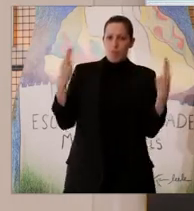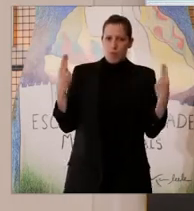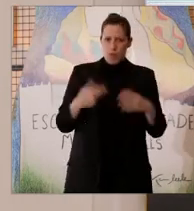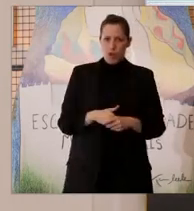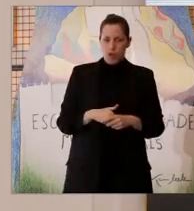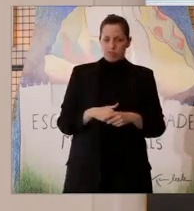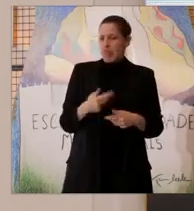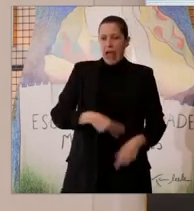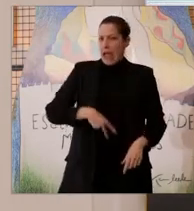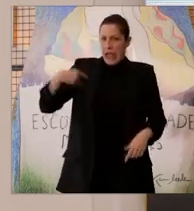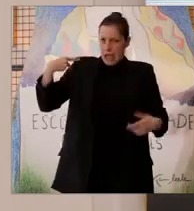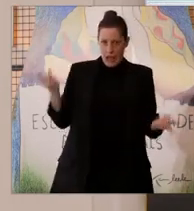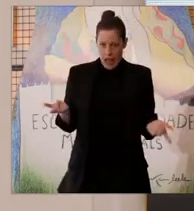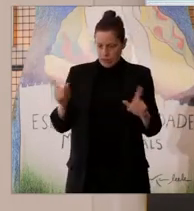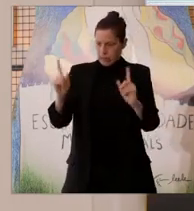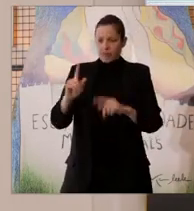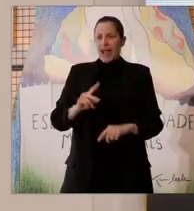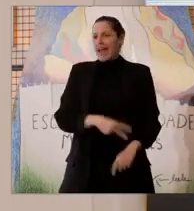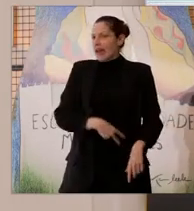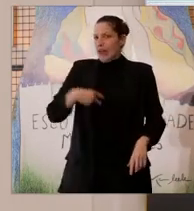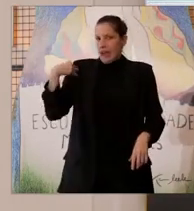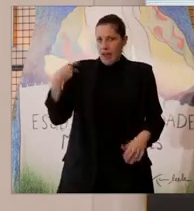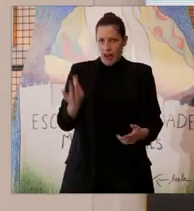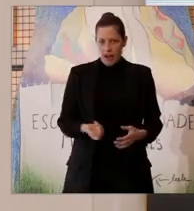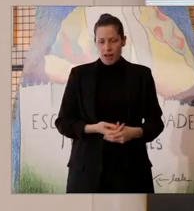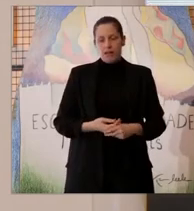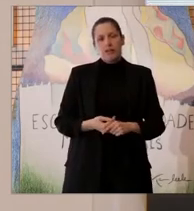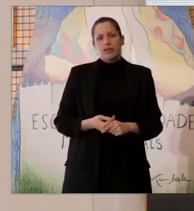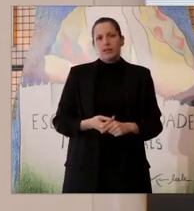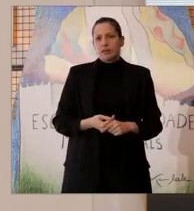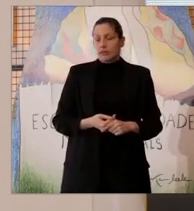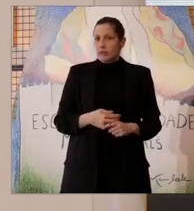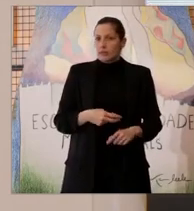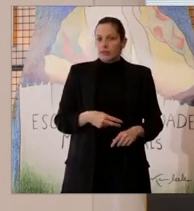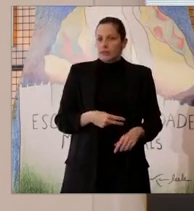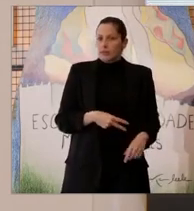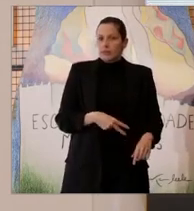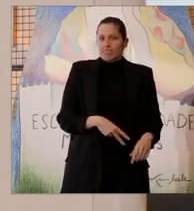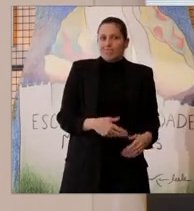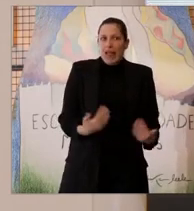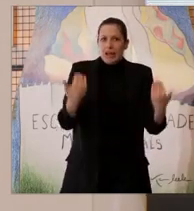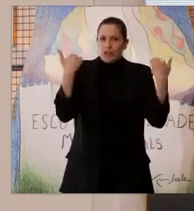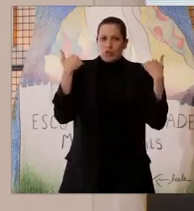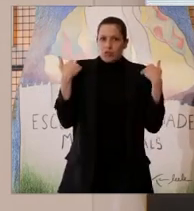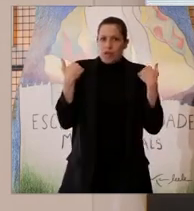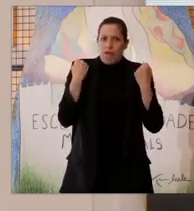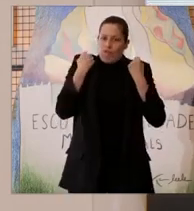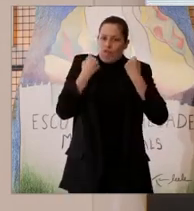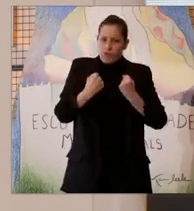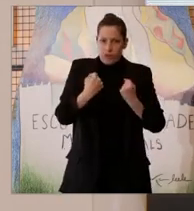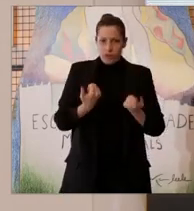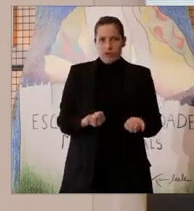en general una responsabilidad brutal ya que ya que estamos en esto